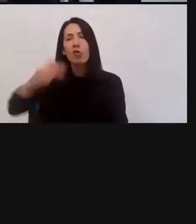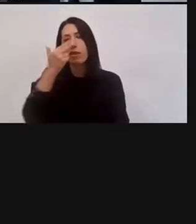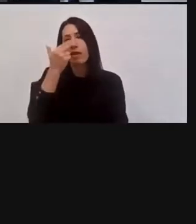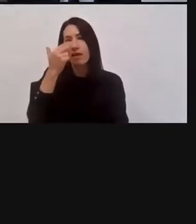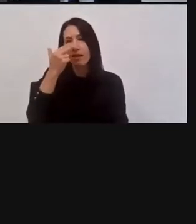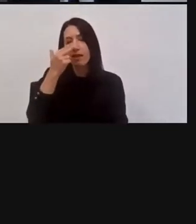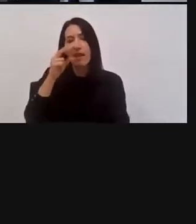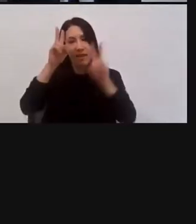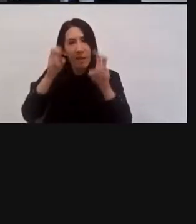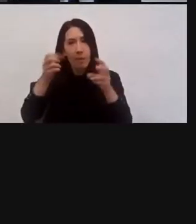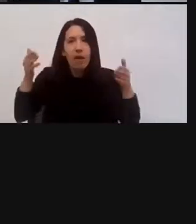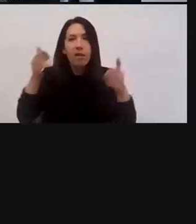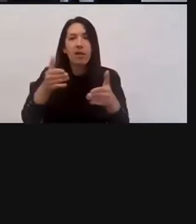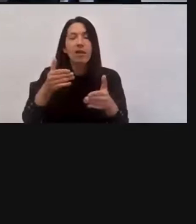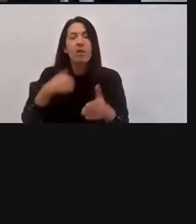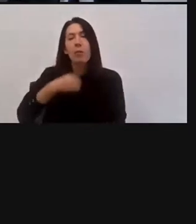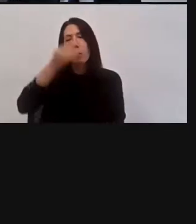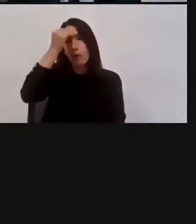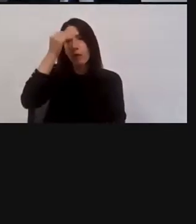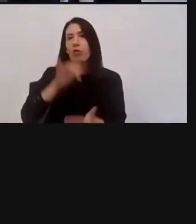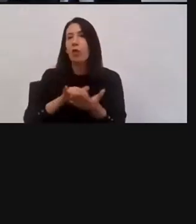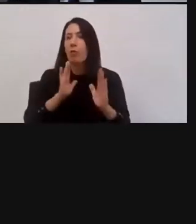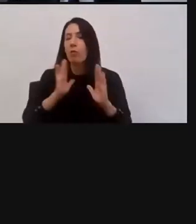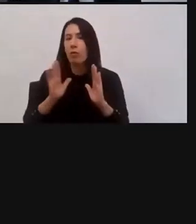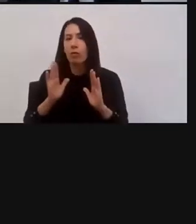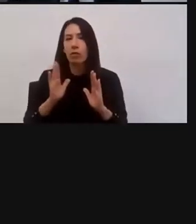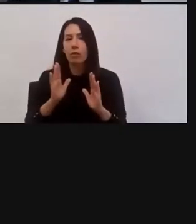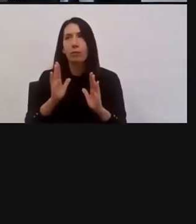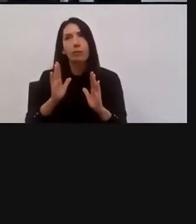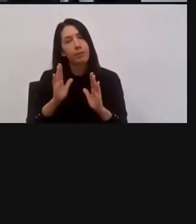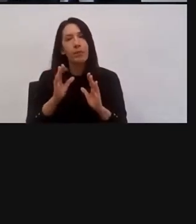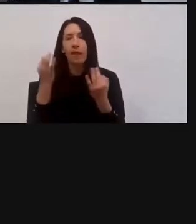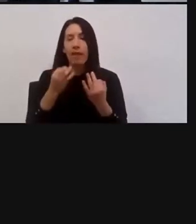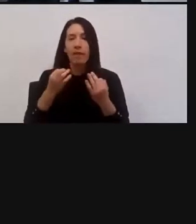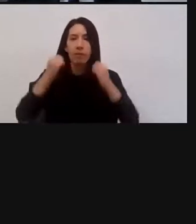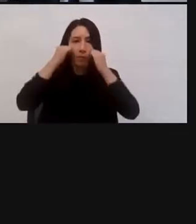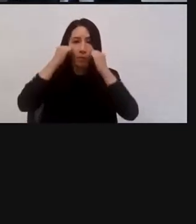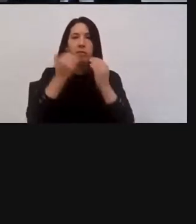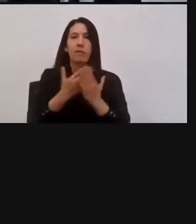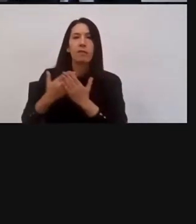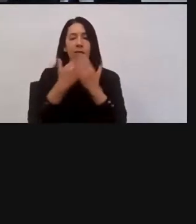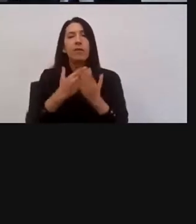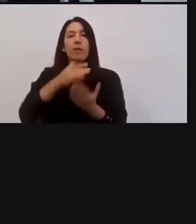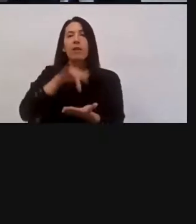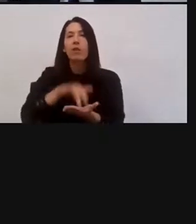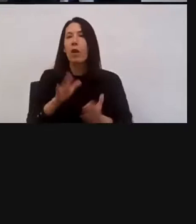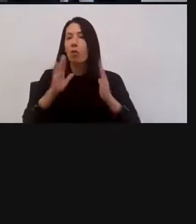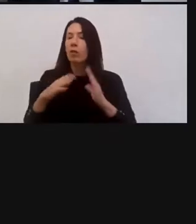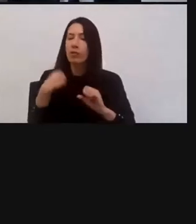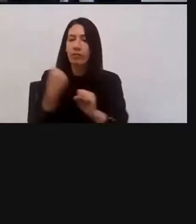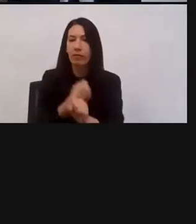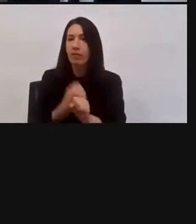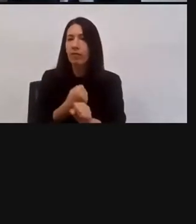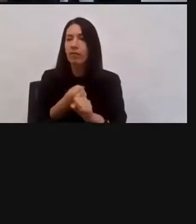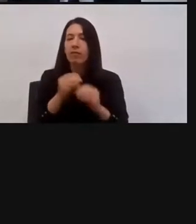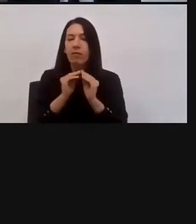esta cuestión que yo creo que estamos en un momento pues, de estudiar y en un momento en el que trabajar sobre ella para evitar